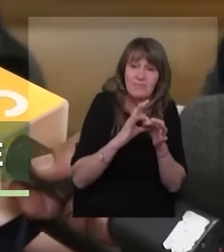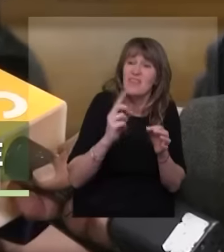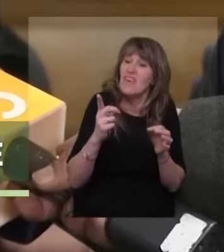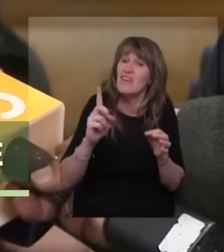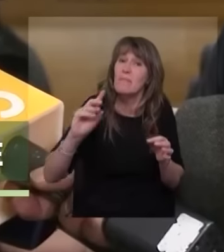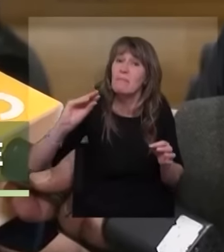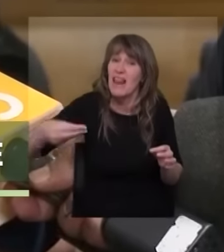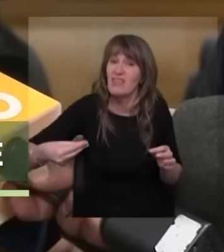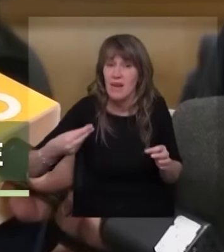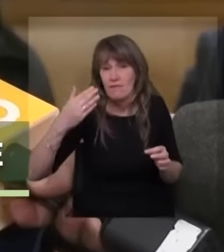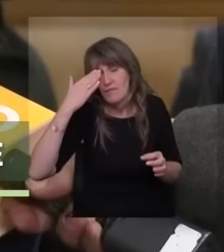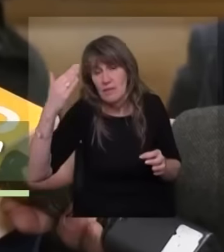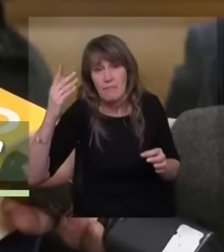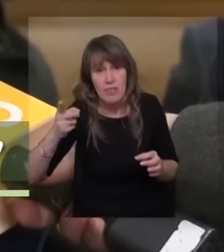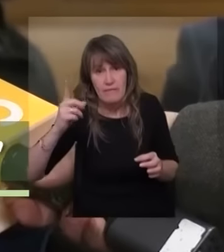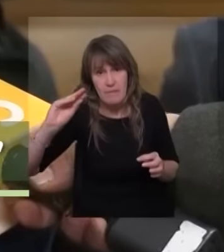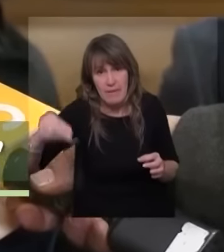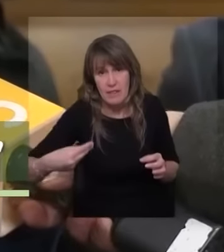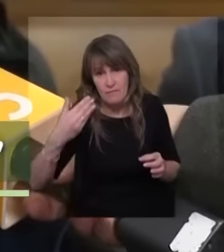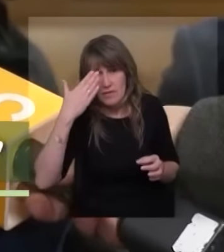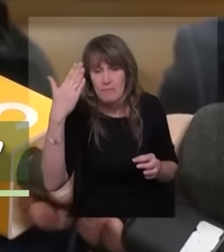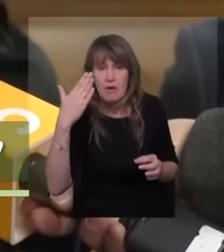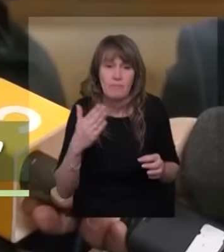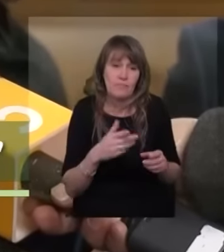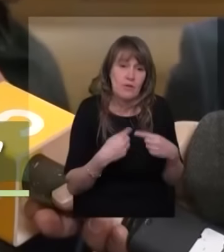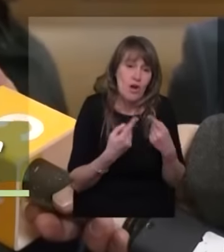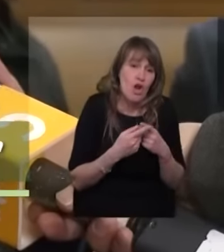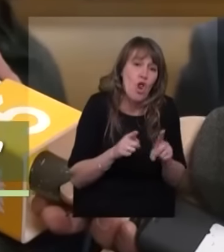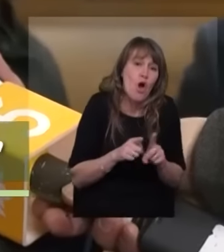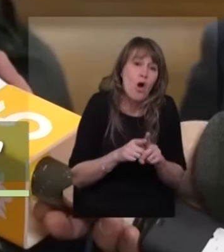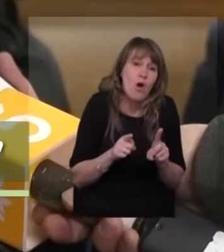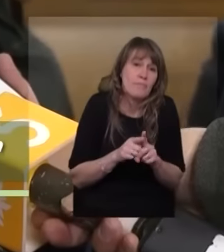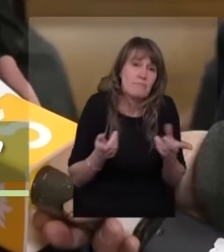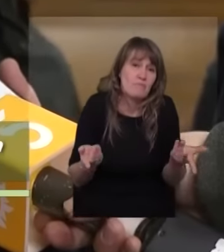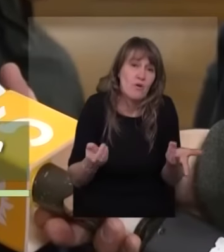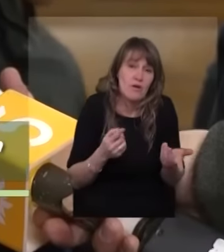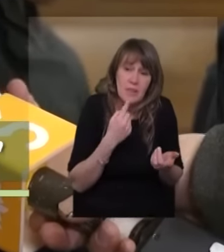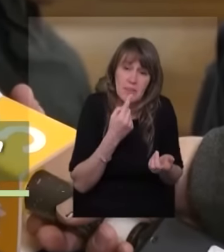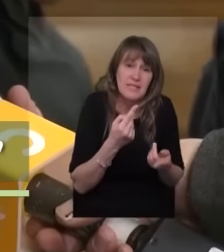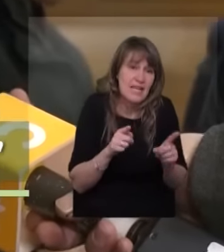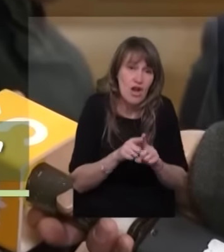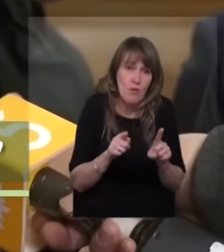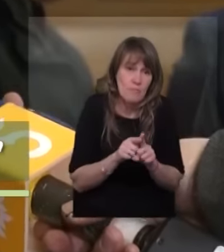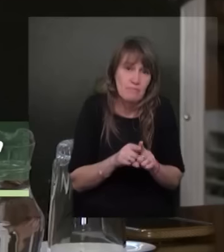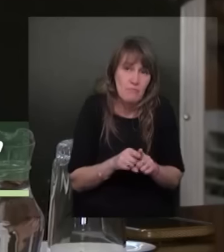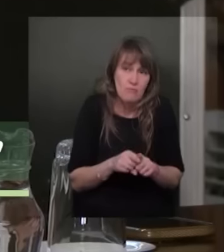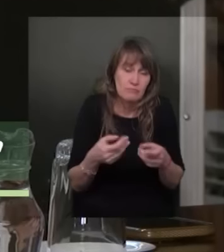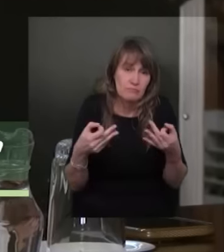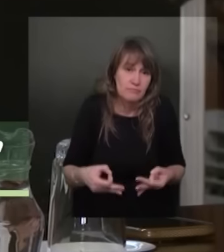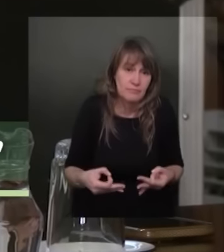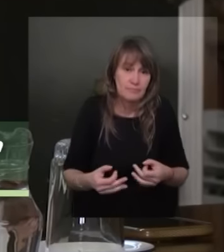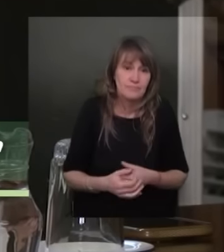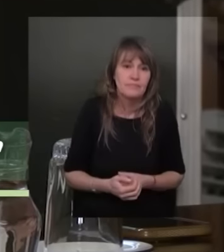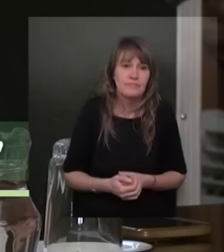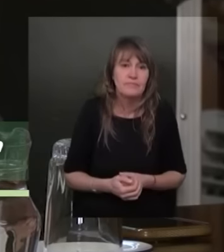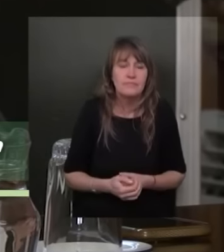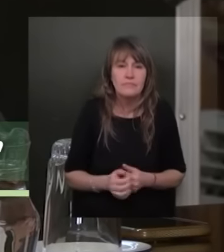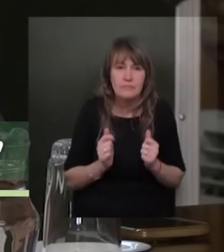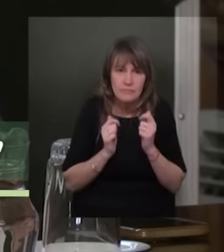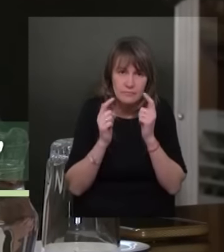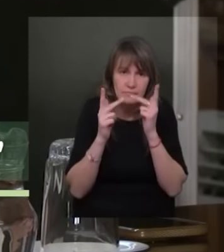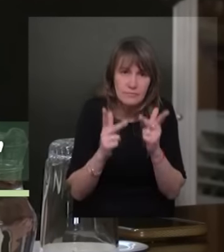amplio y eventualmente lo mismo al revés es igual es es la manera de decir las cosas pero es exactamente lo mismo y de hecho le